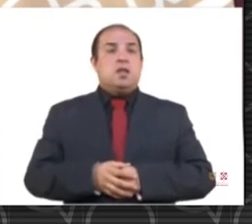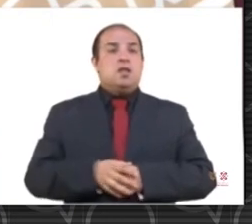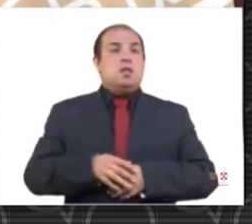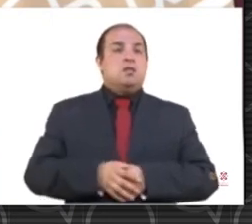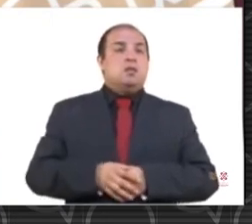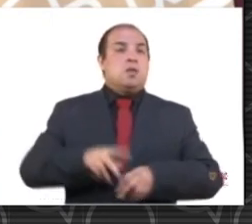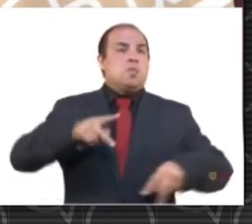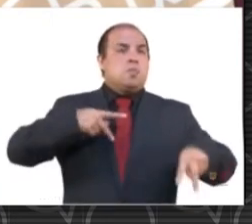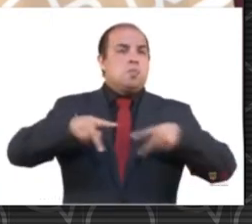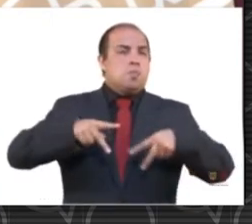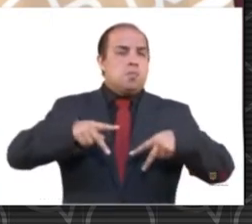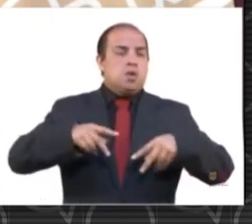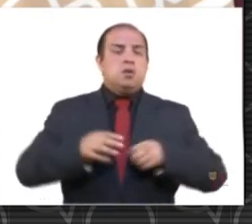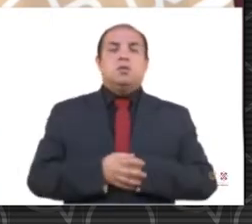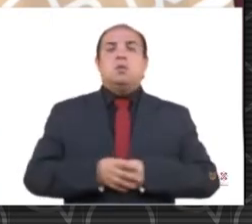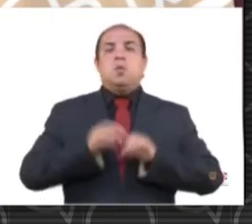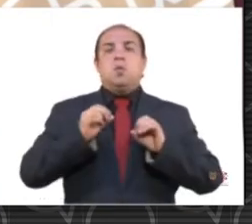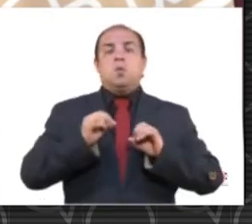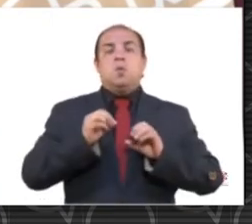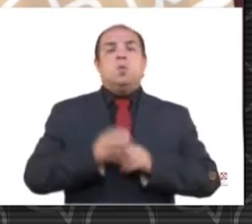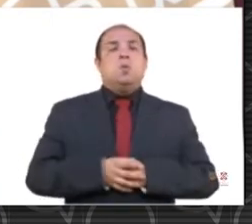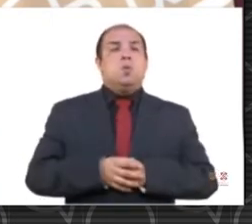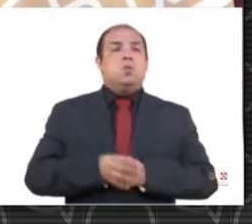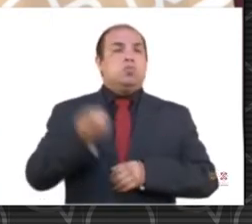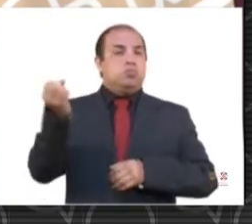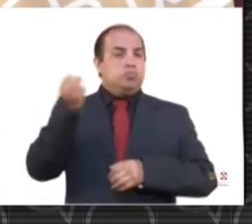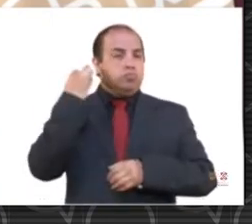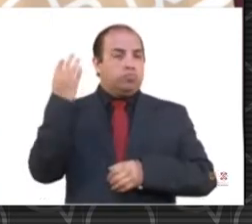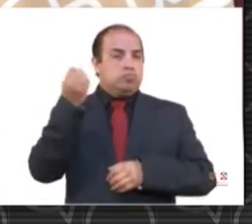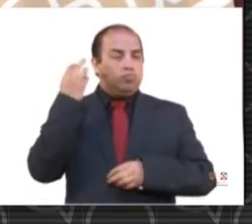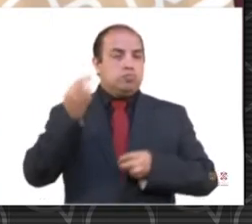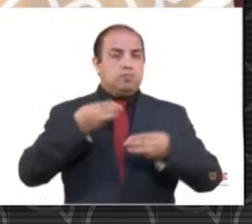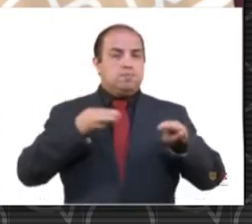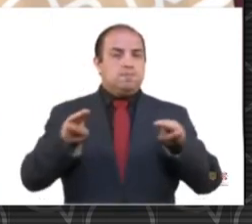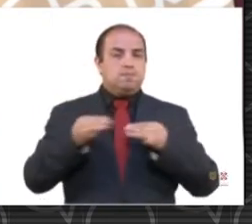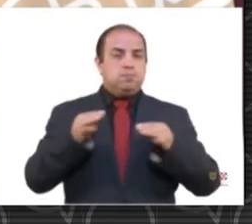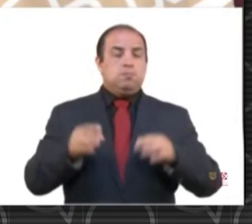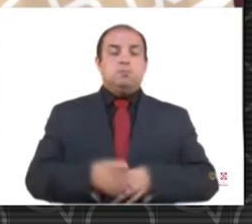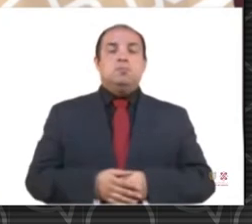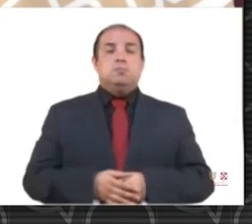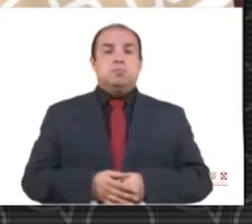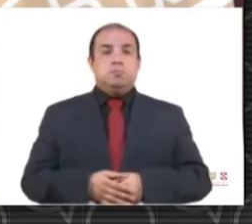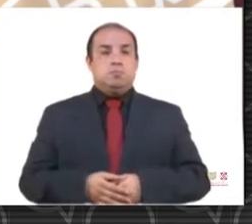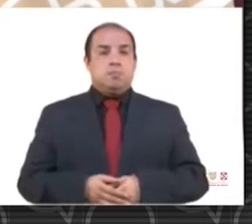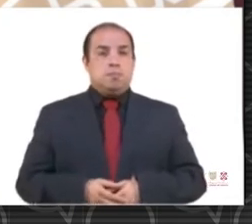fútbol, en conciertos, y en el tema más bien de